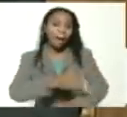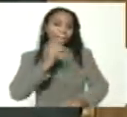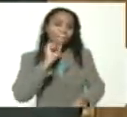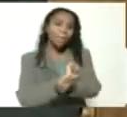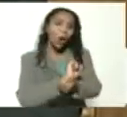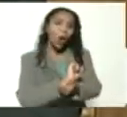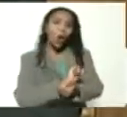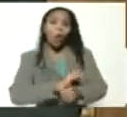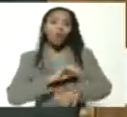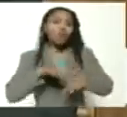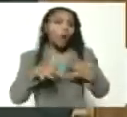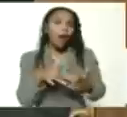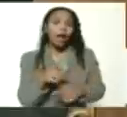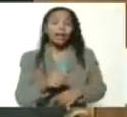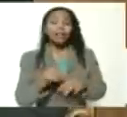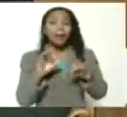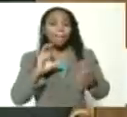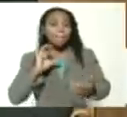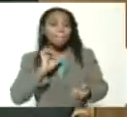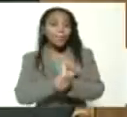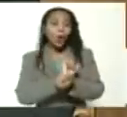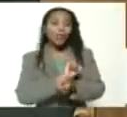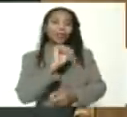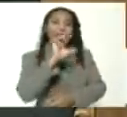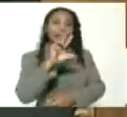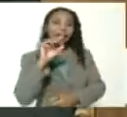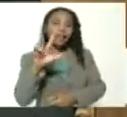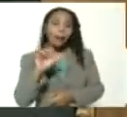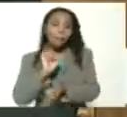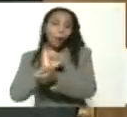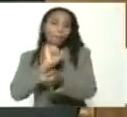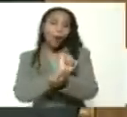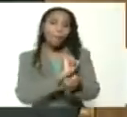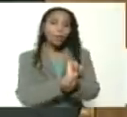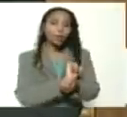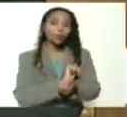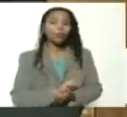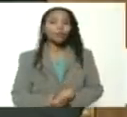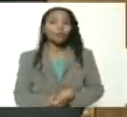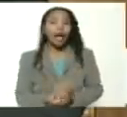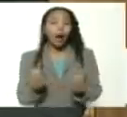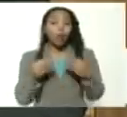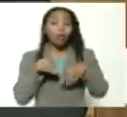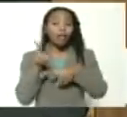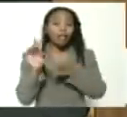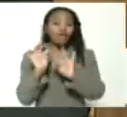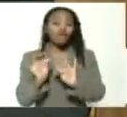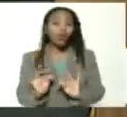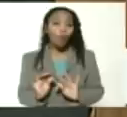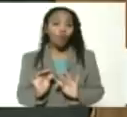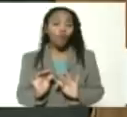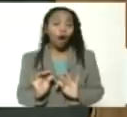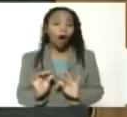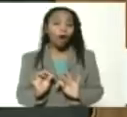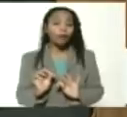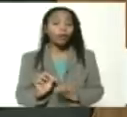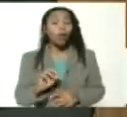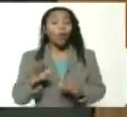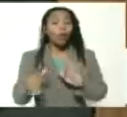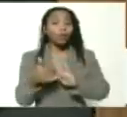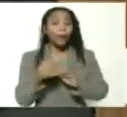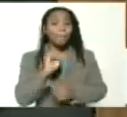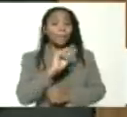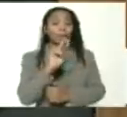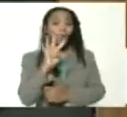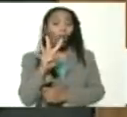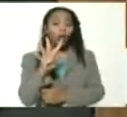de las cuales fueron capturadas 33. Fue acordado medida privativa preventiva de libertad contra